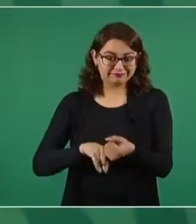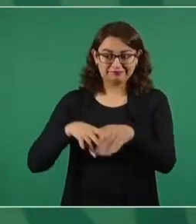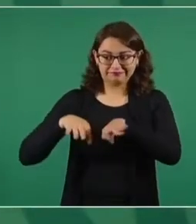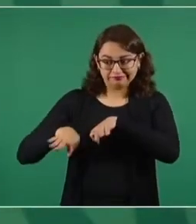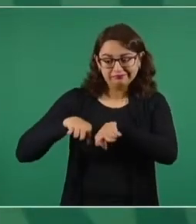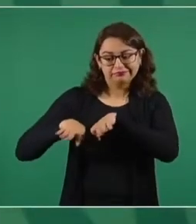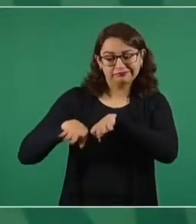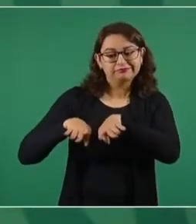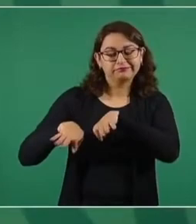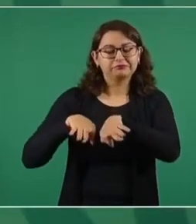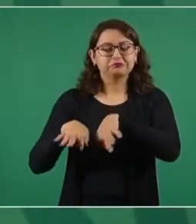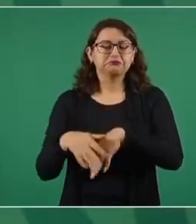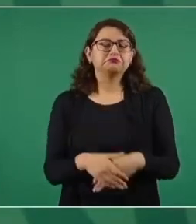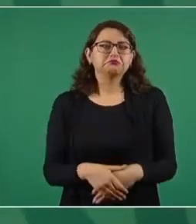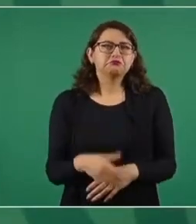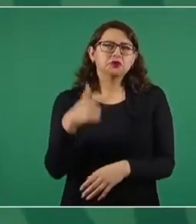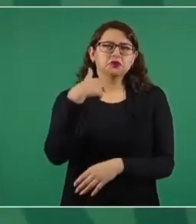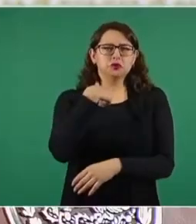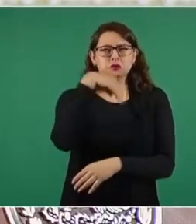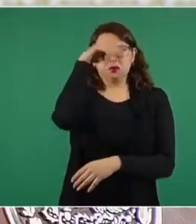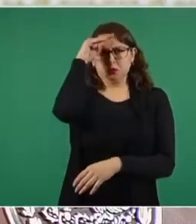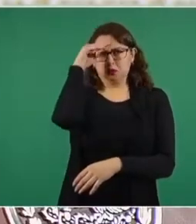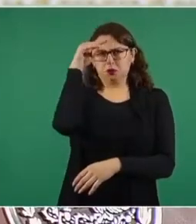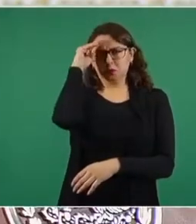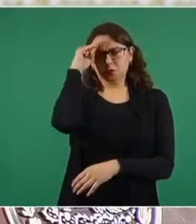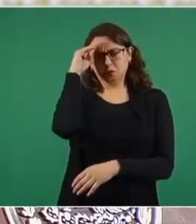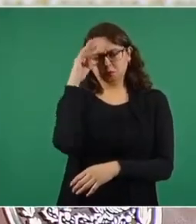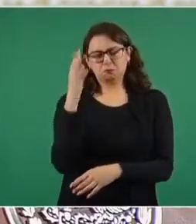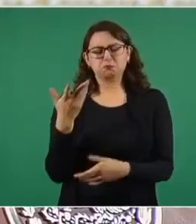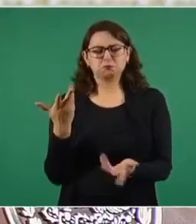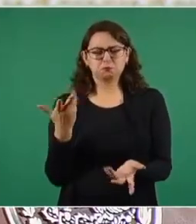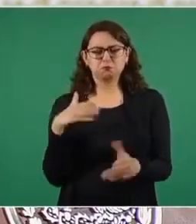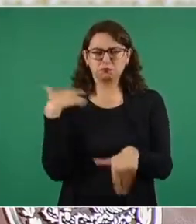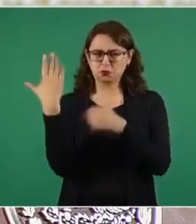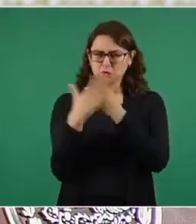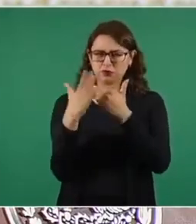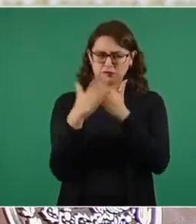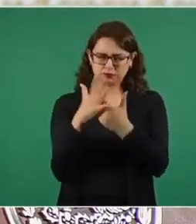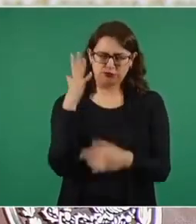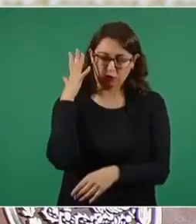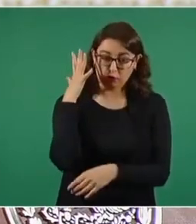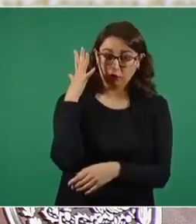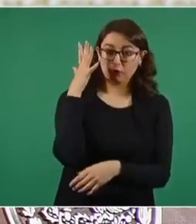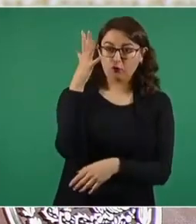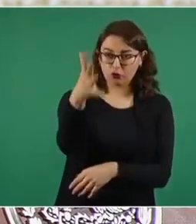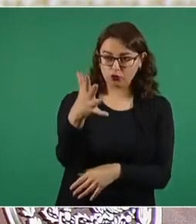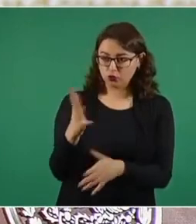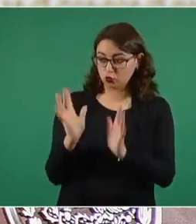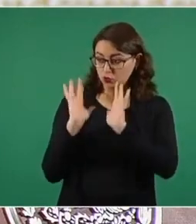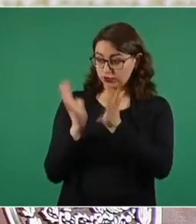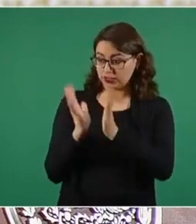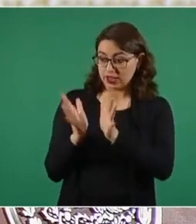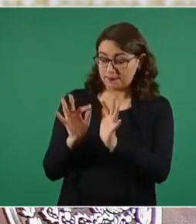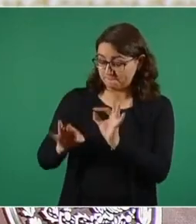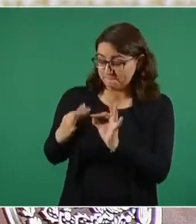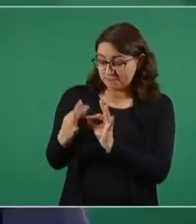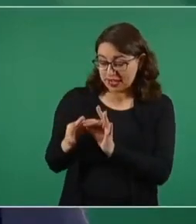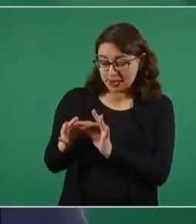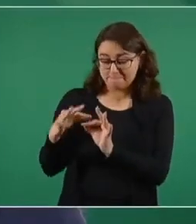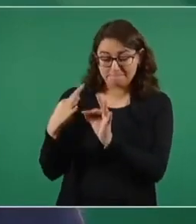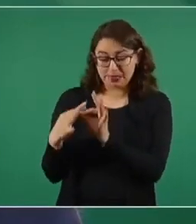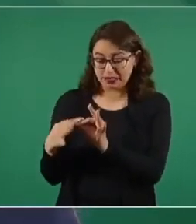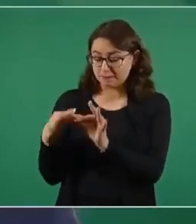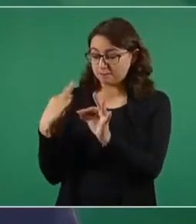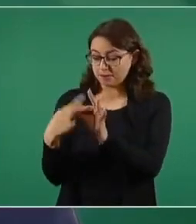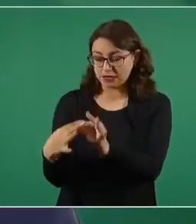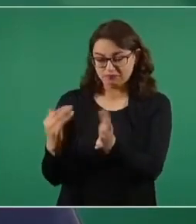gustaría que más adelante, que ya tengamos más elementos,